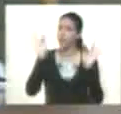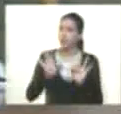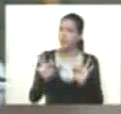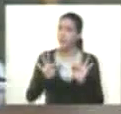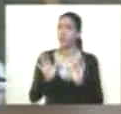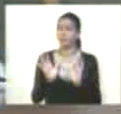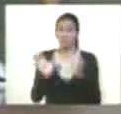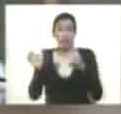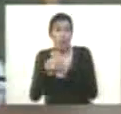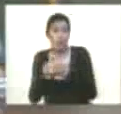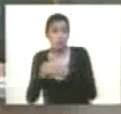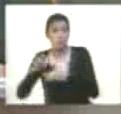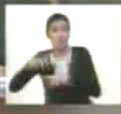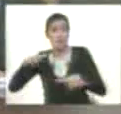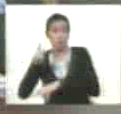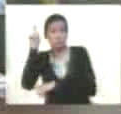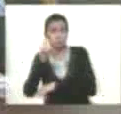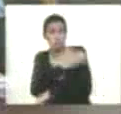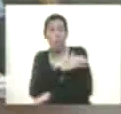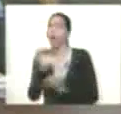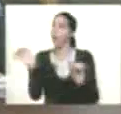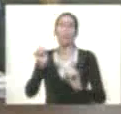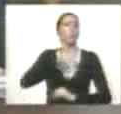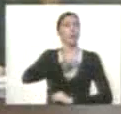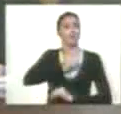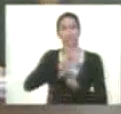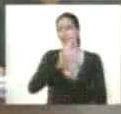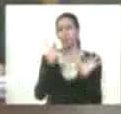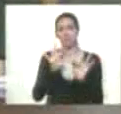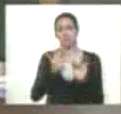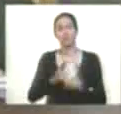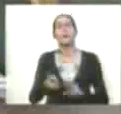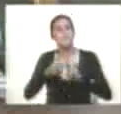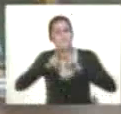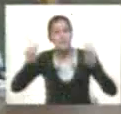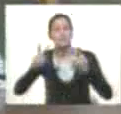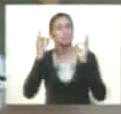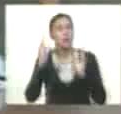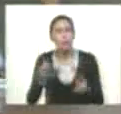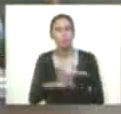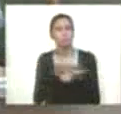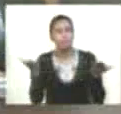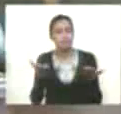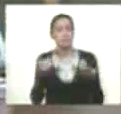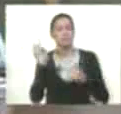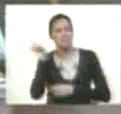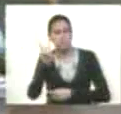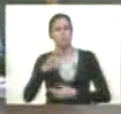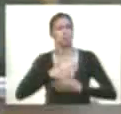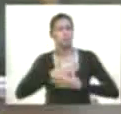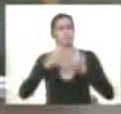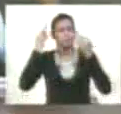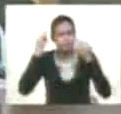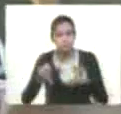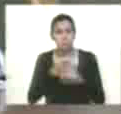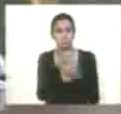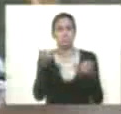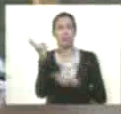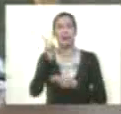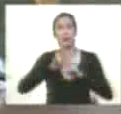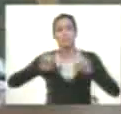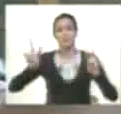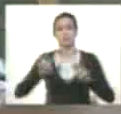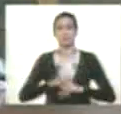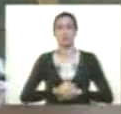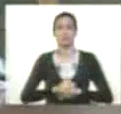asamblea burguesa ADECA o como sea. Paz se las vamos a garantizar. Estabilidad para afrontar los